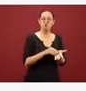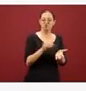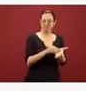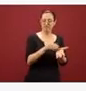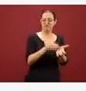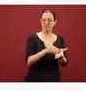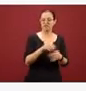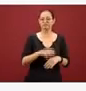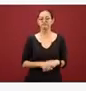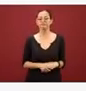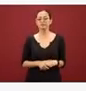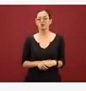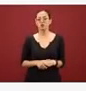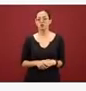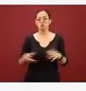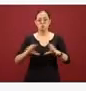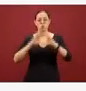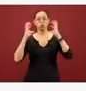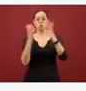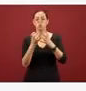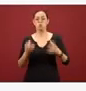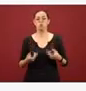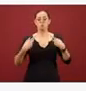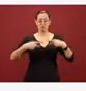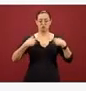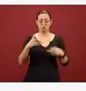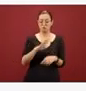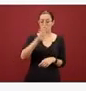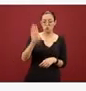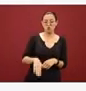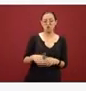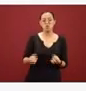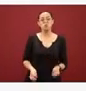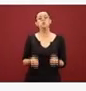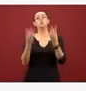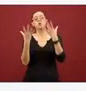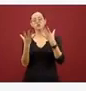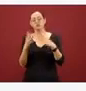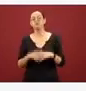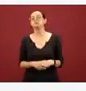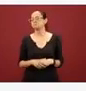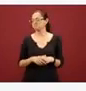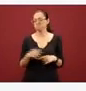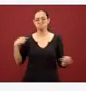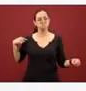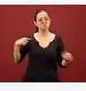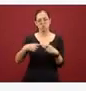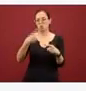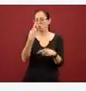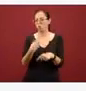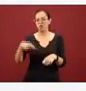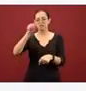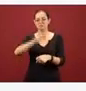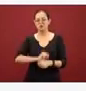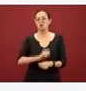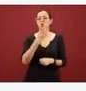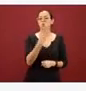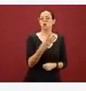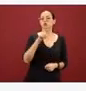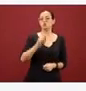La letalidad mundial se ha mantenido prácticamente en la última semana en un valor similar o cercano